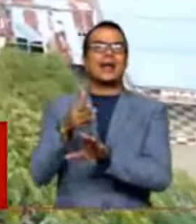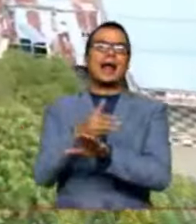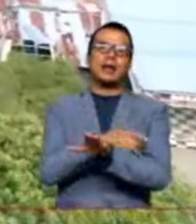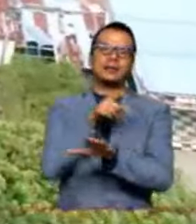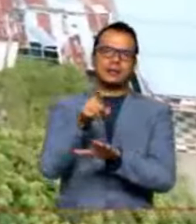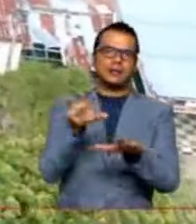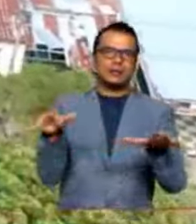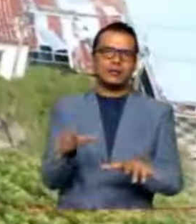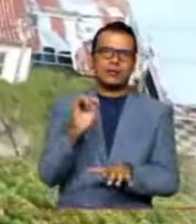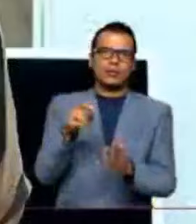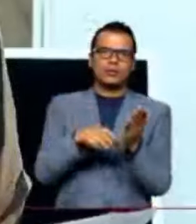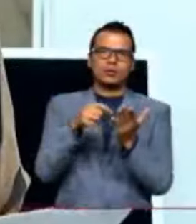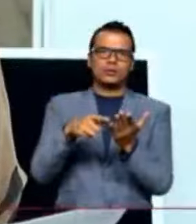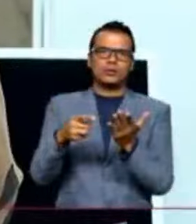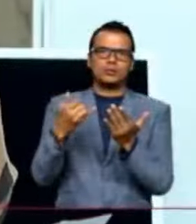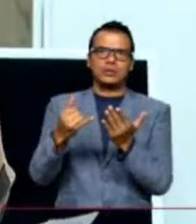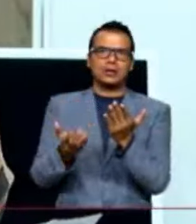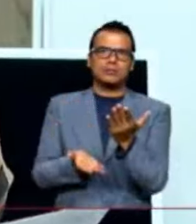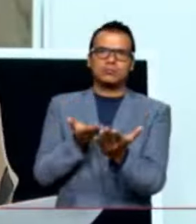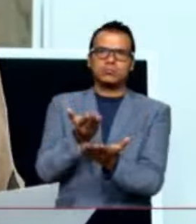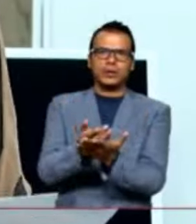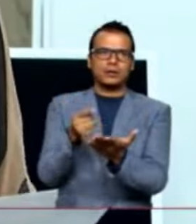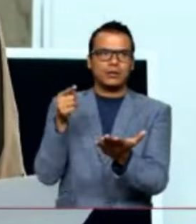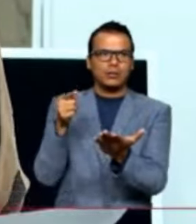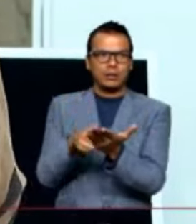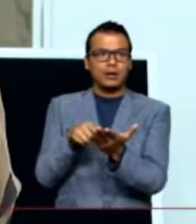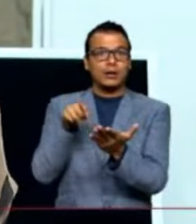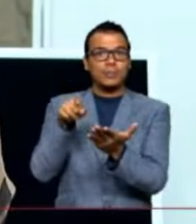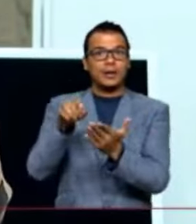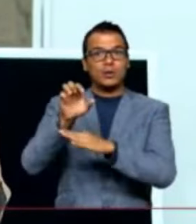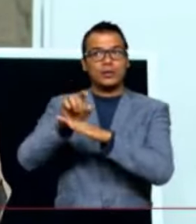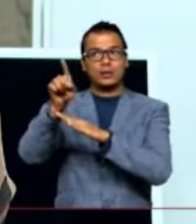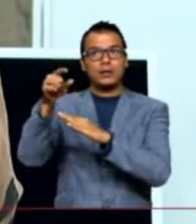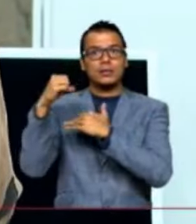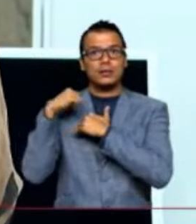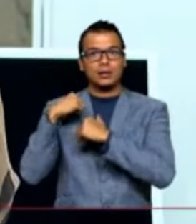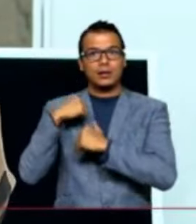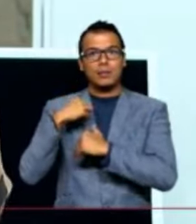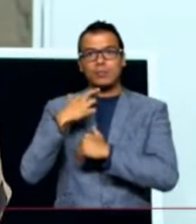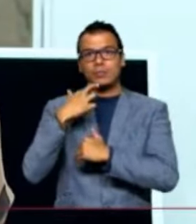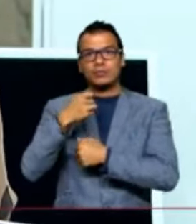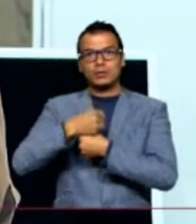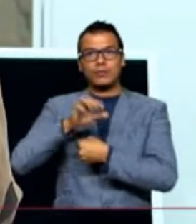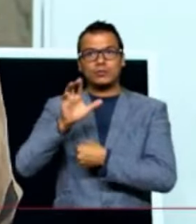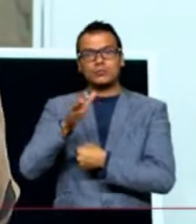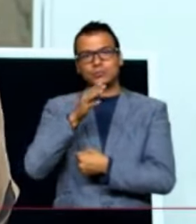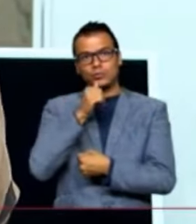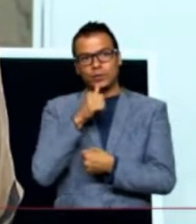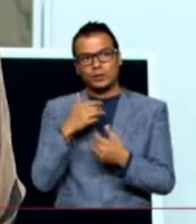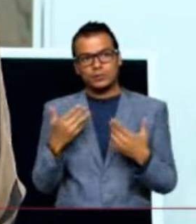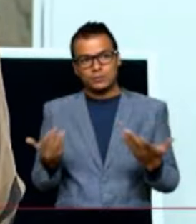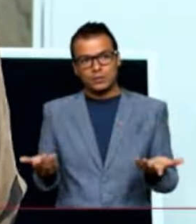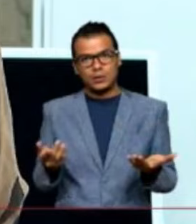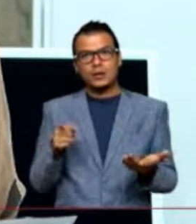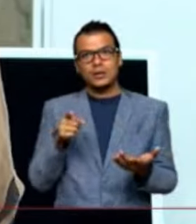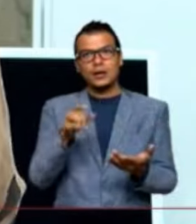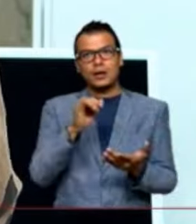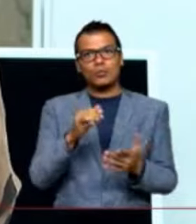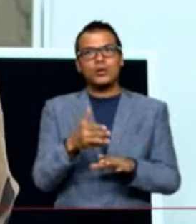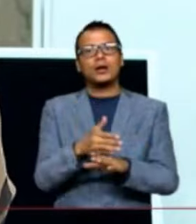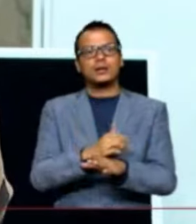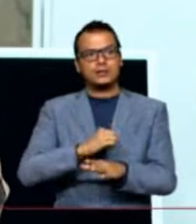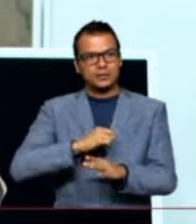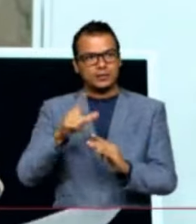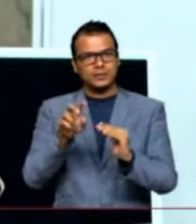de actualización catastral sin aún estar habilitado como Gestor catastral y como bien sabemos a los gestores catastrales los los